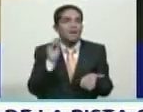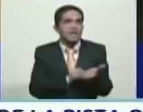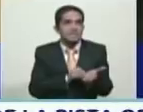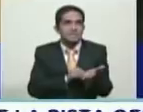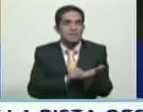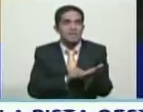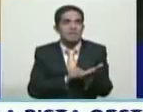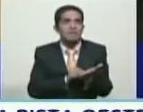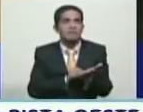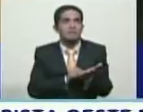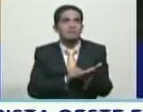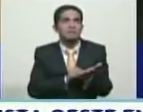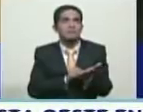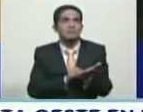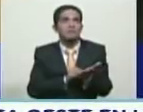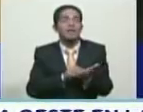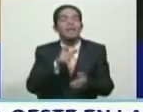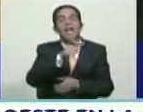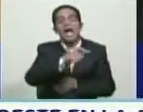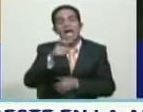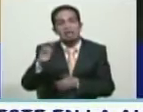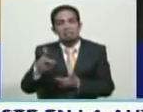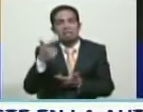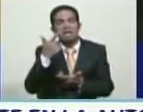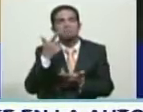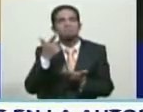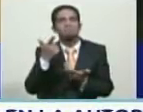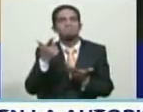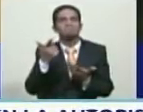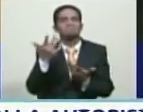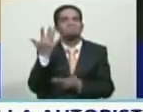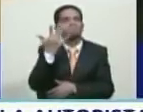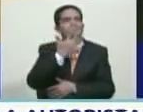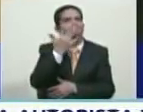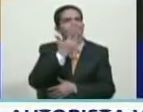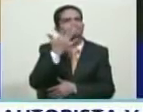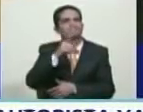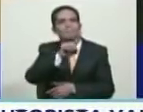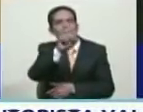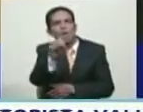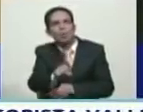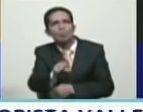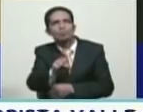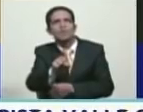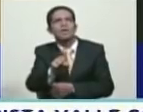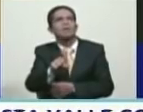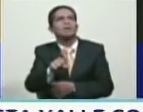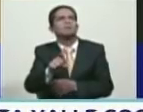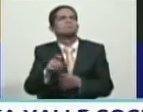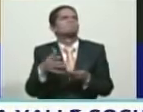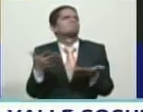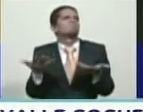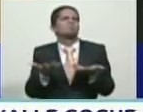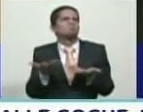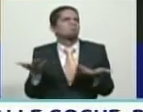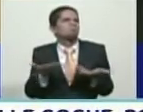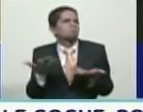Muchas veces las personas hacen la pregunta,